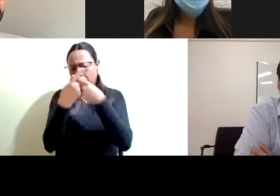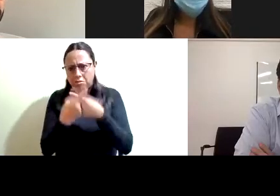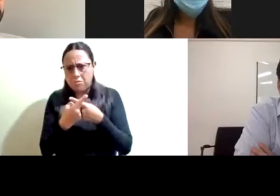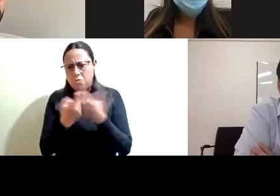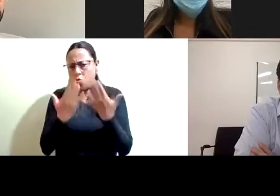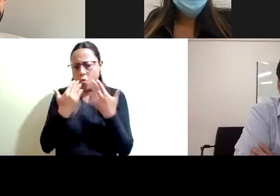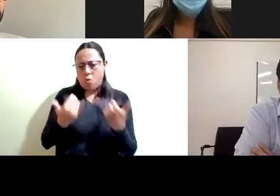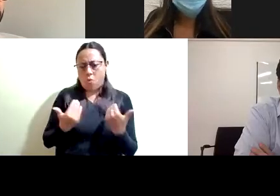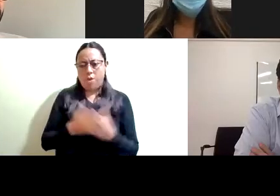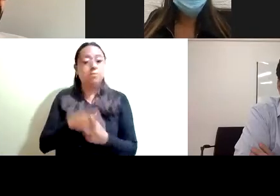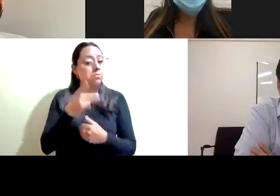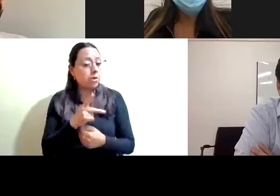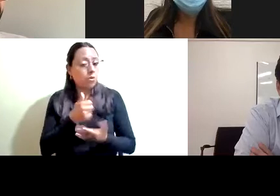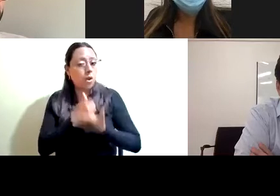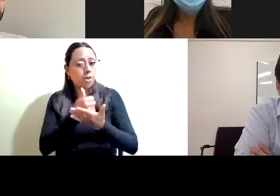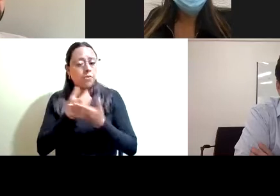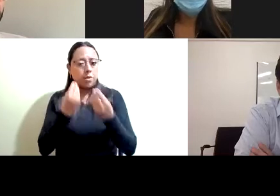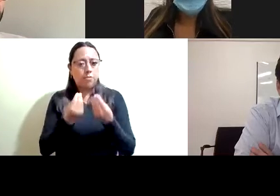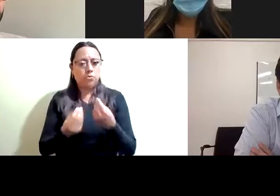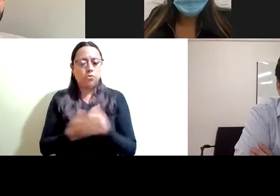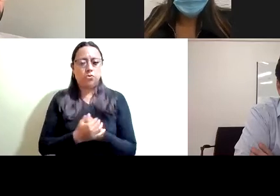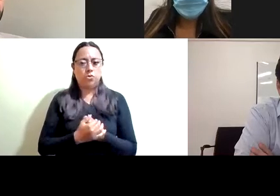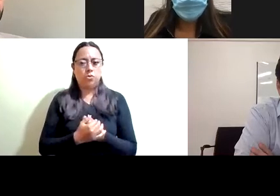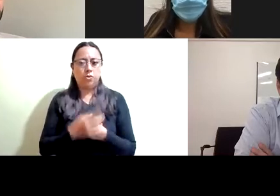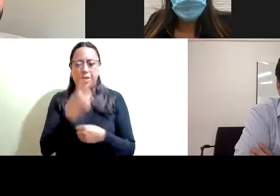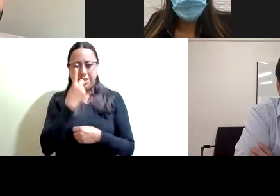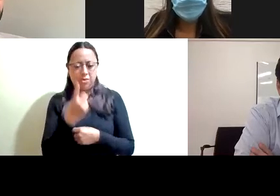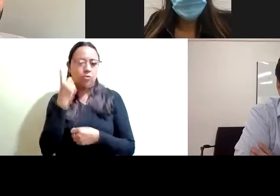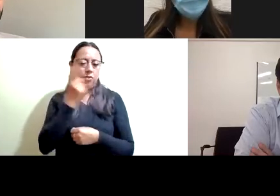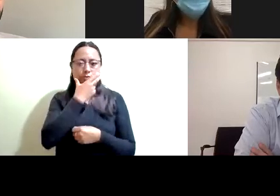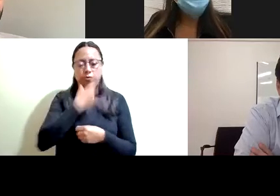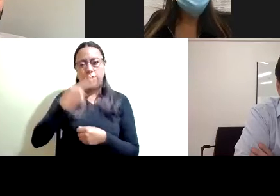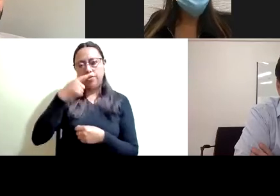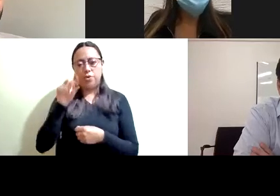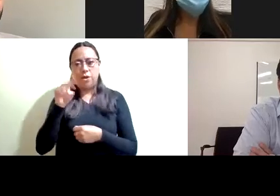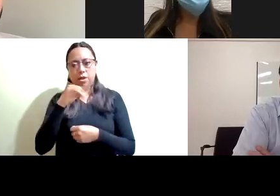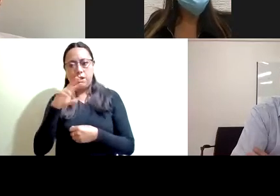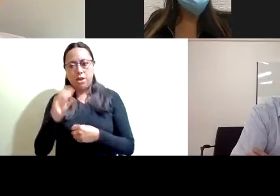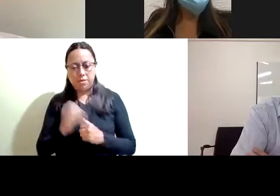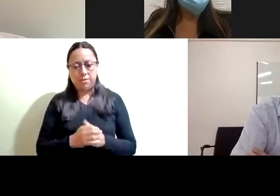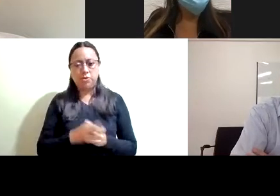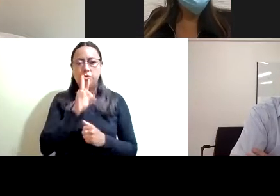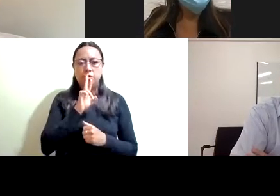embargo, abona a lo comentado, por supuesto, por el diputado Gaviño de estas tres dependencias, seremos a favor.